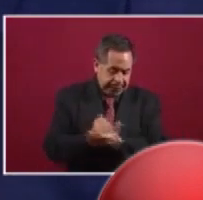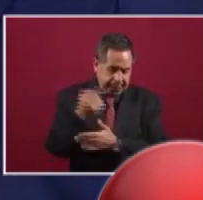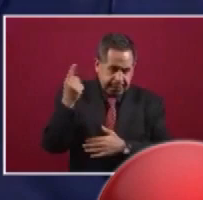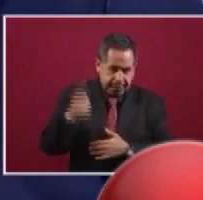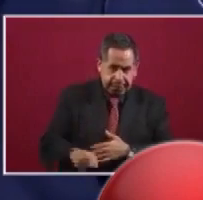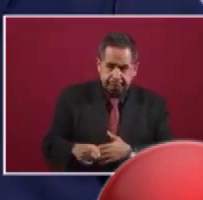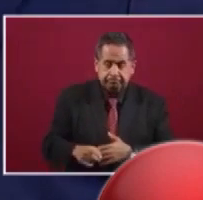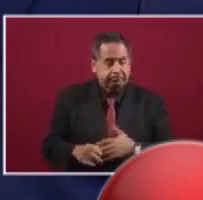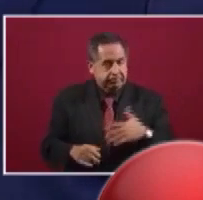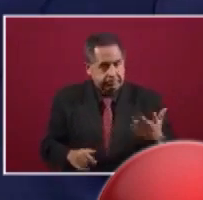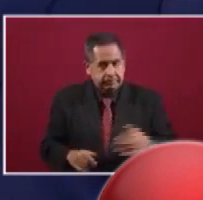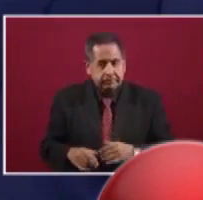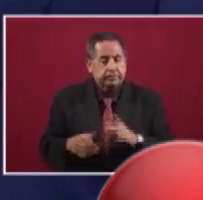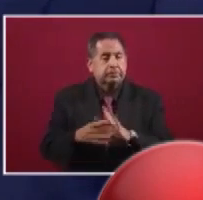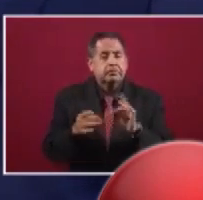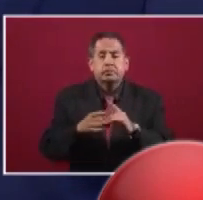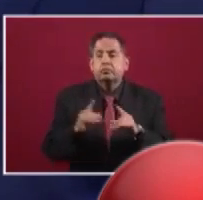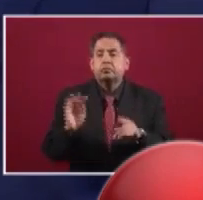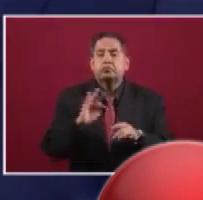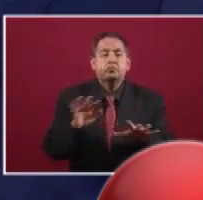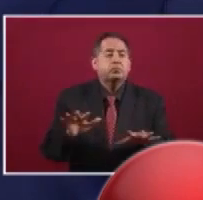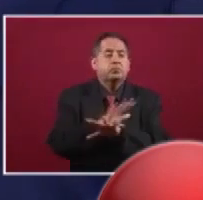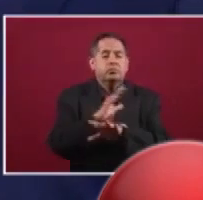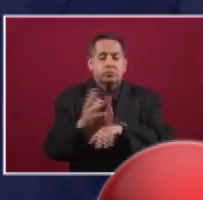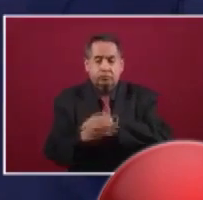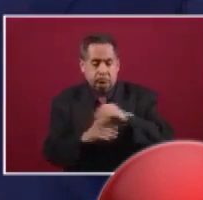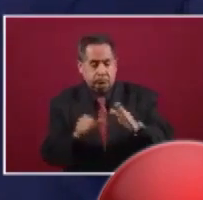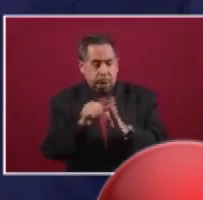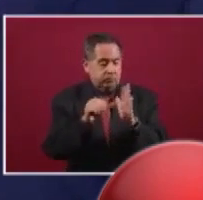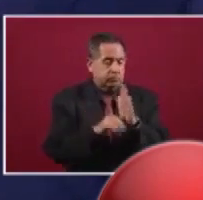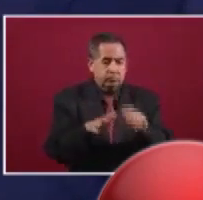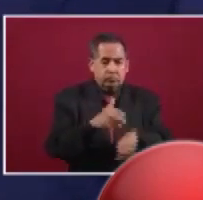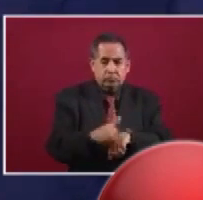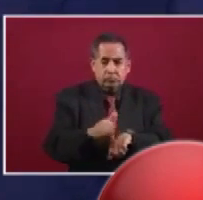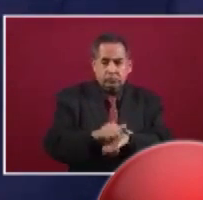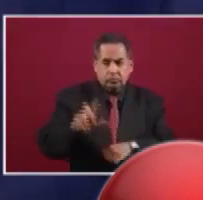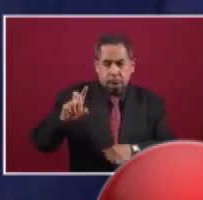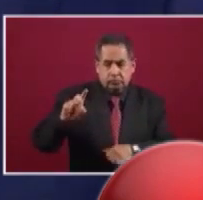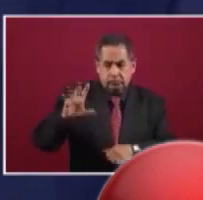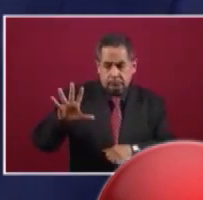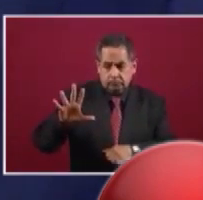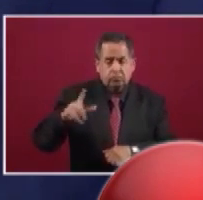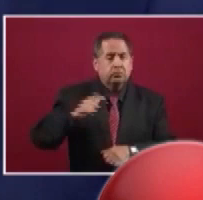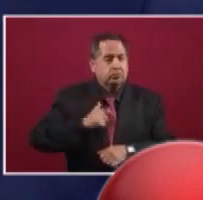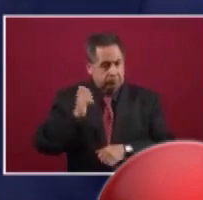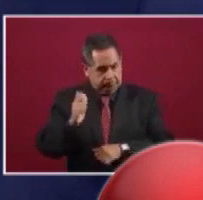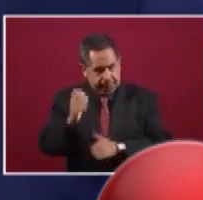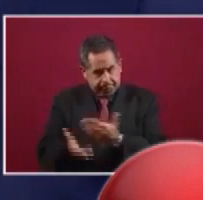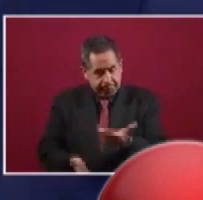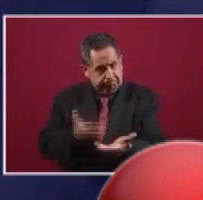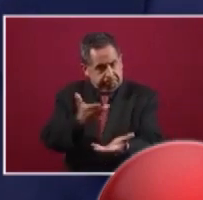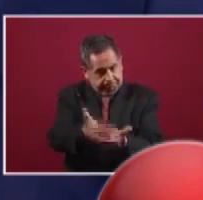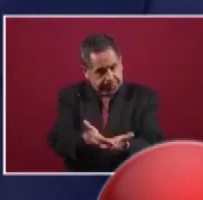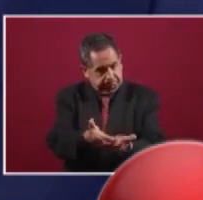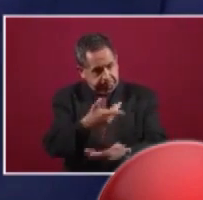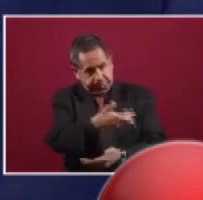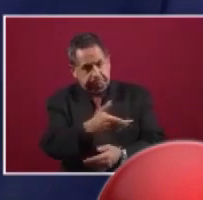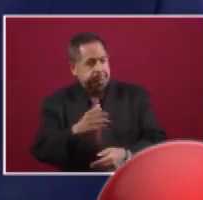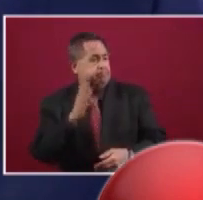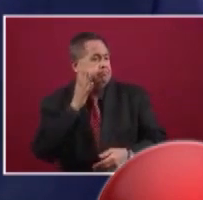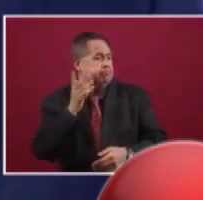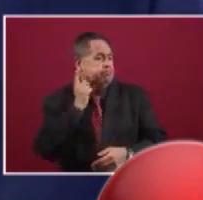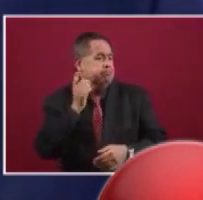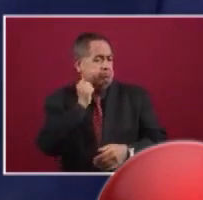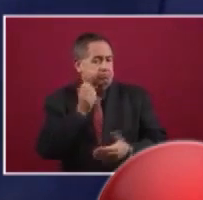y que si se modificaba el artículo 35, que ya propuse el cambio, pero que en el